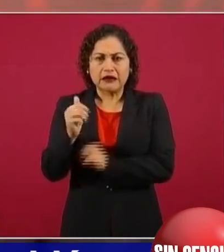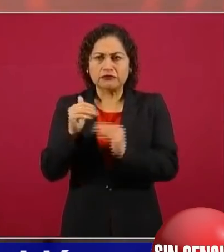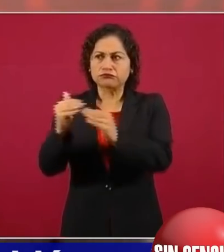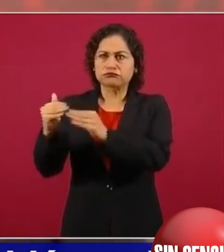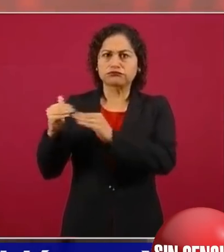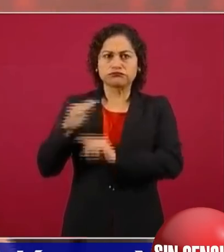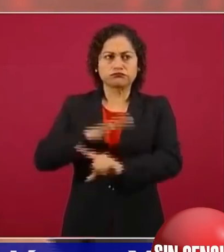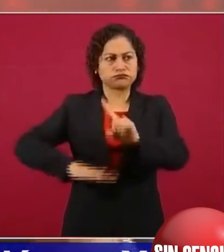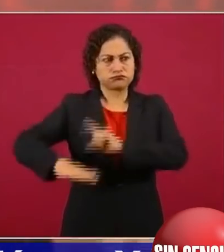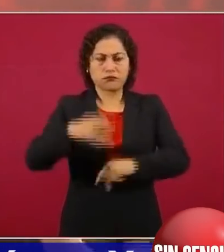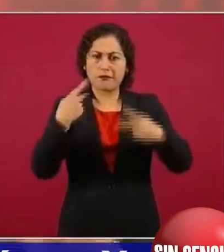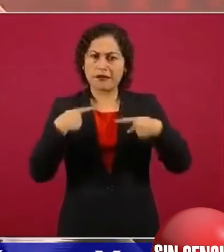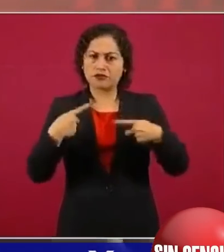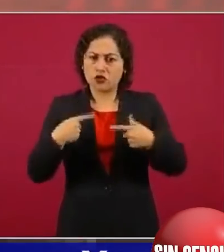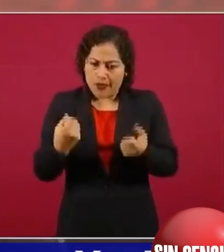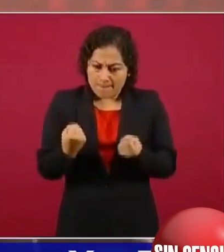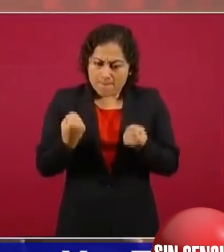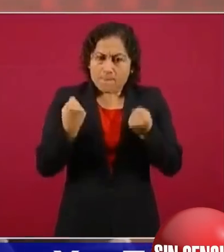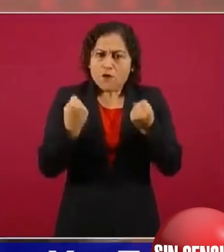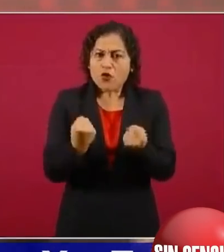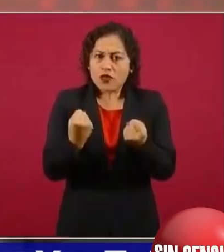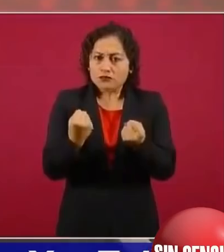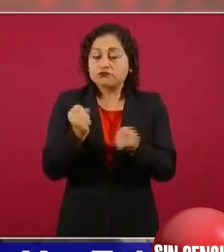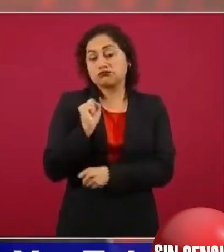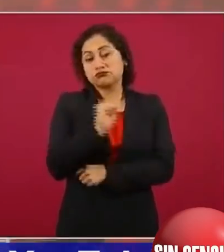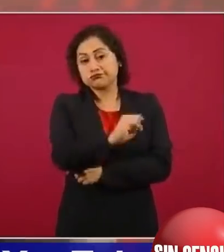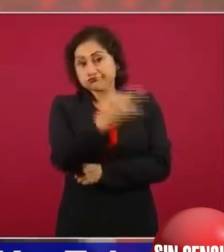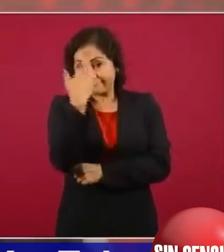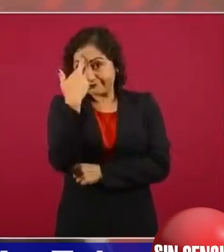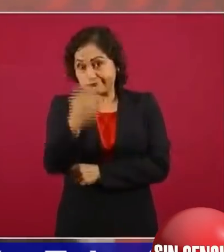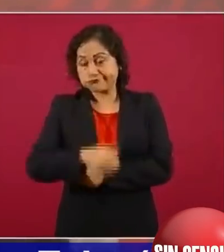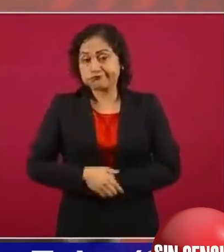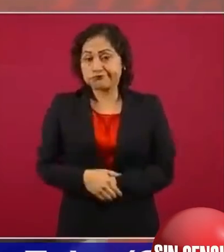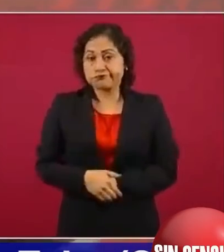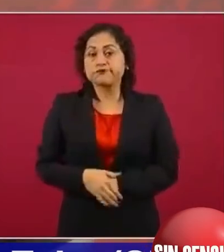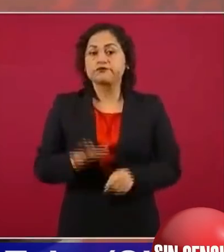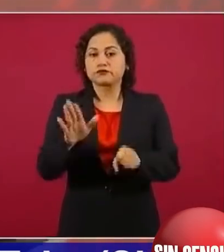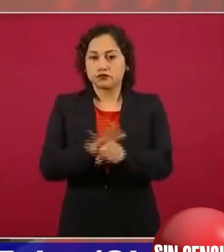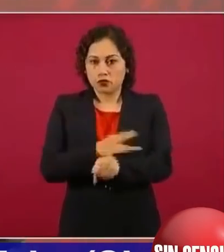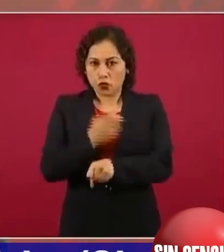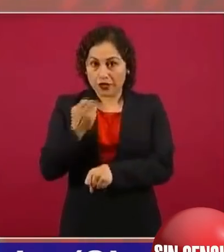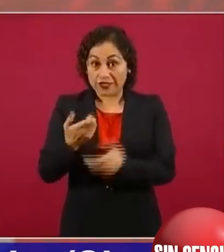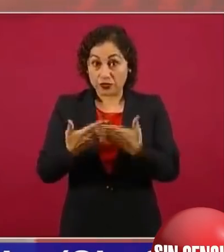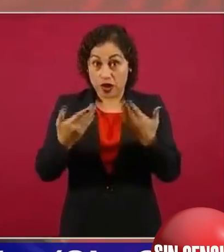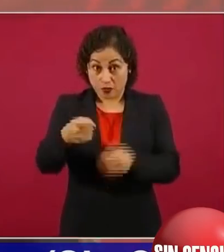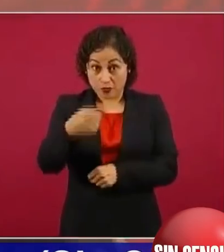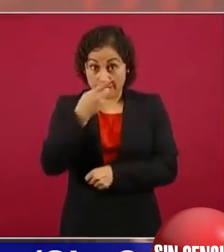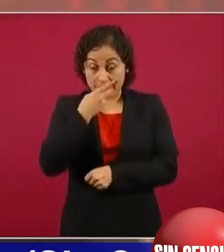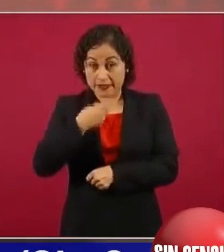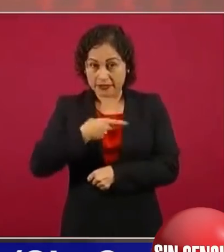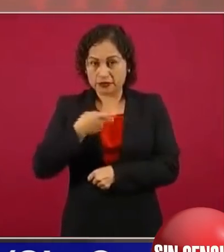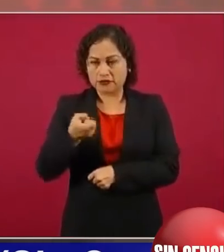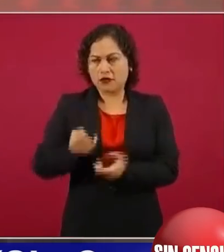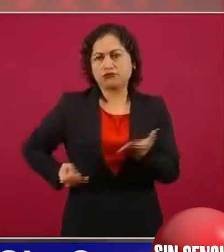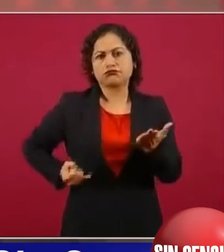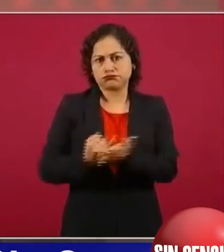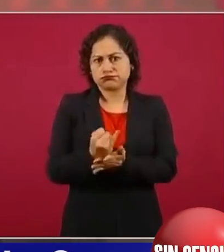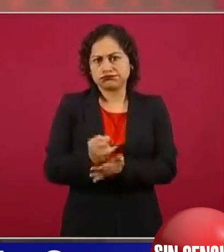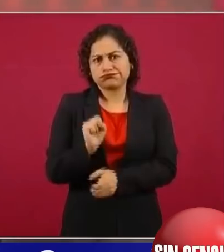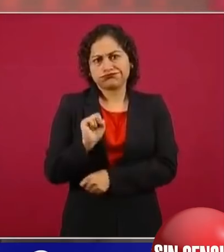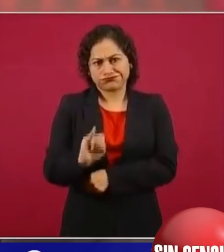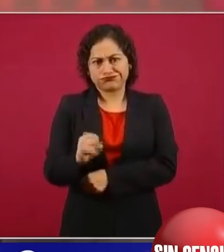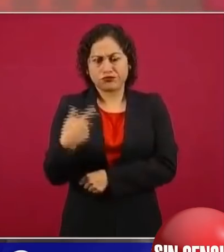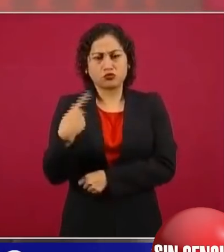Entonces, por eso tomaron esta decisión. Además, con la